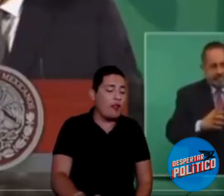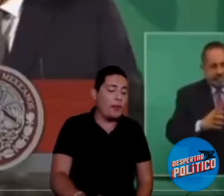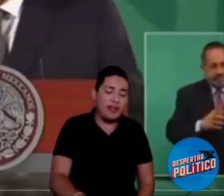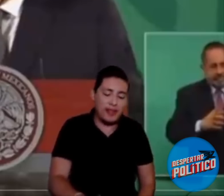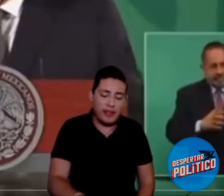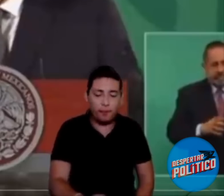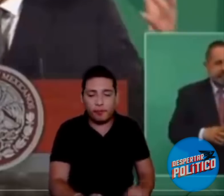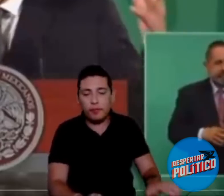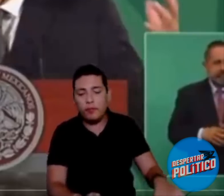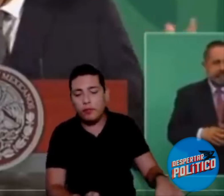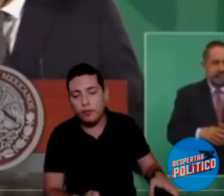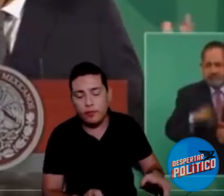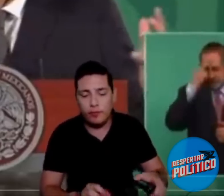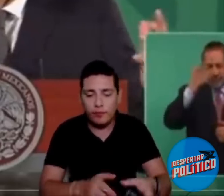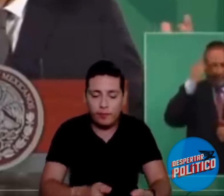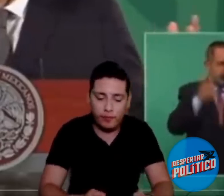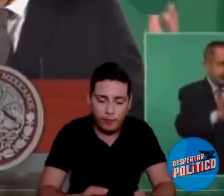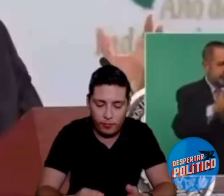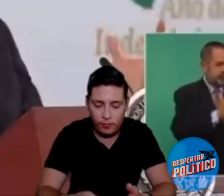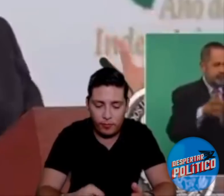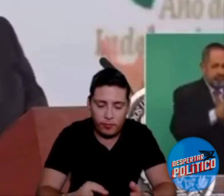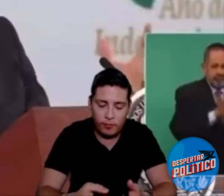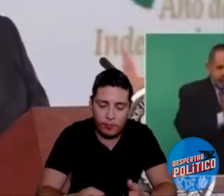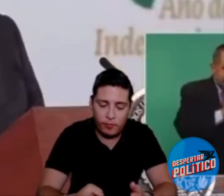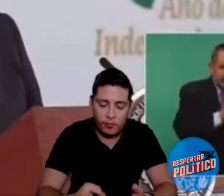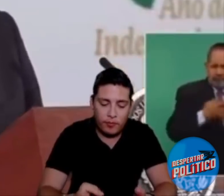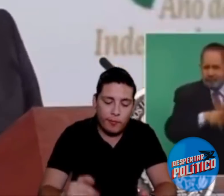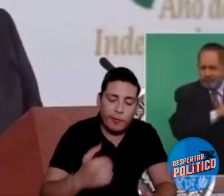lo que dijo el presidente. Una banda de malhechores